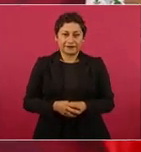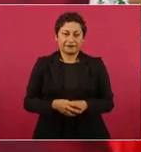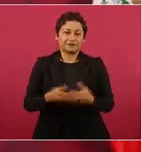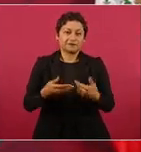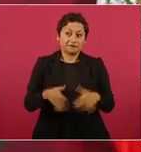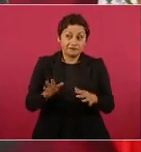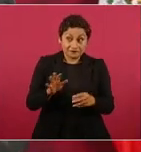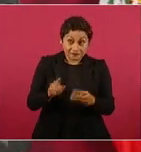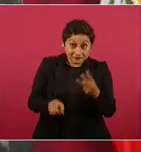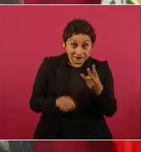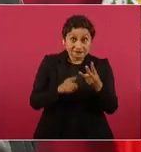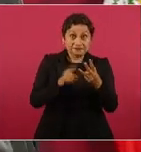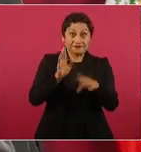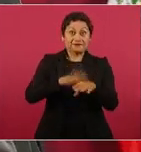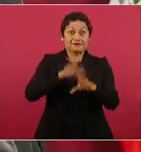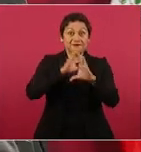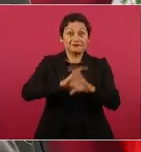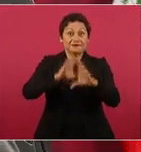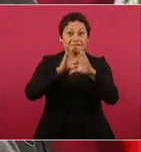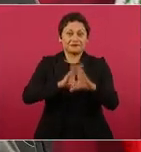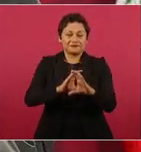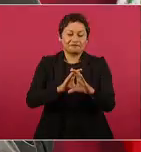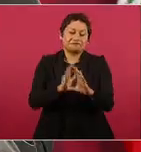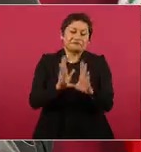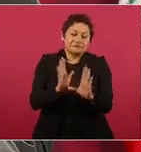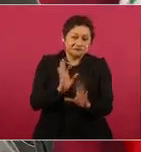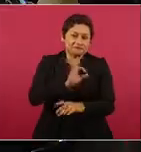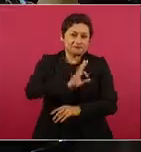tres, pero dos.